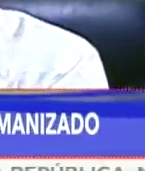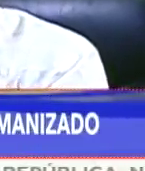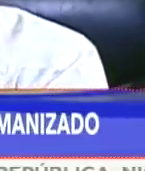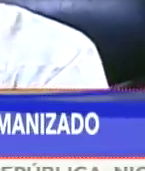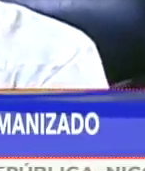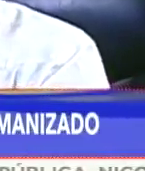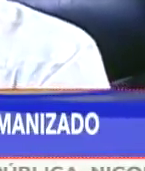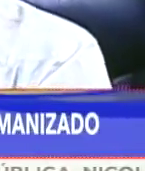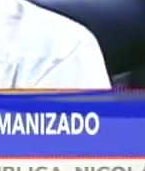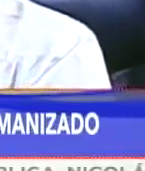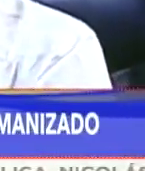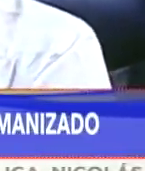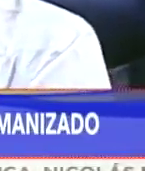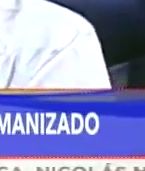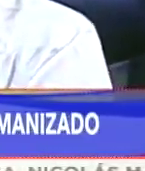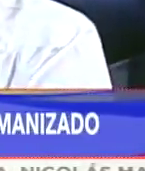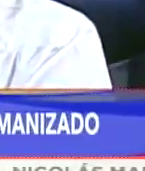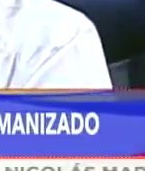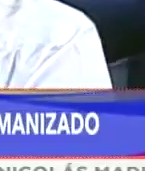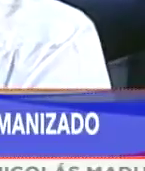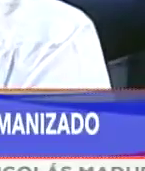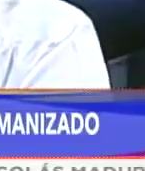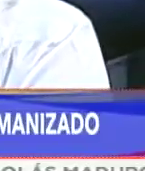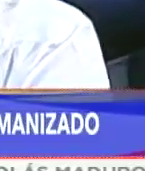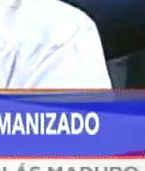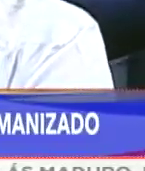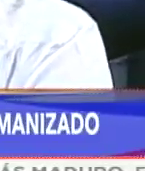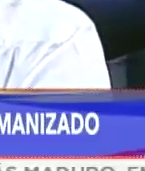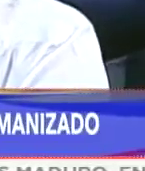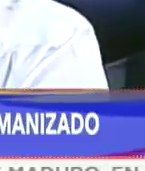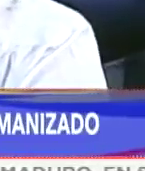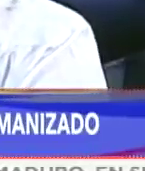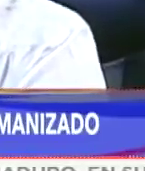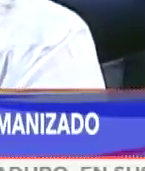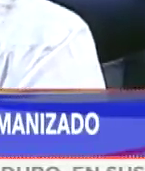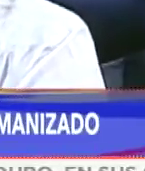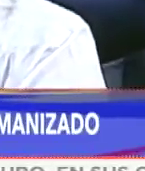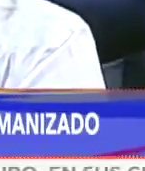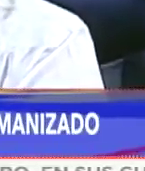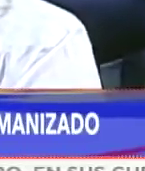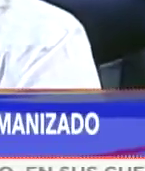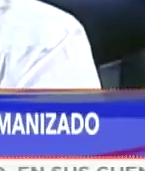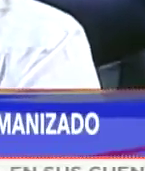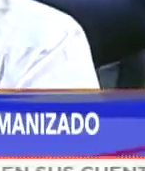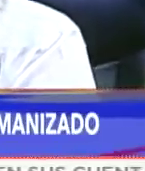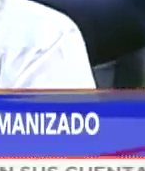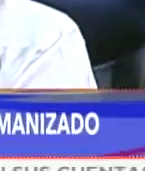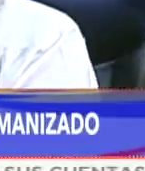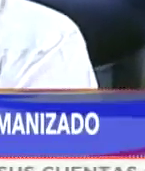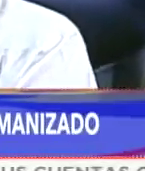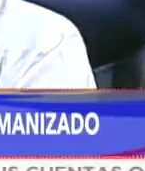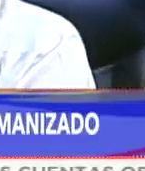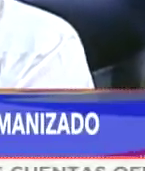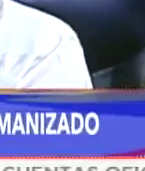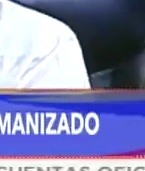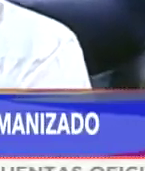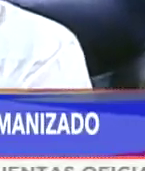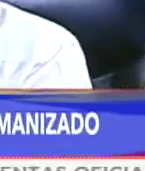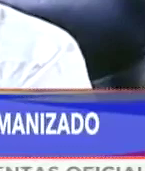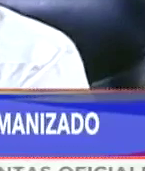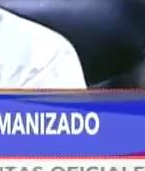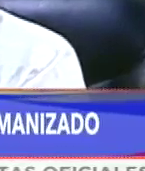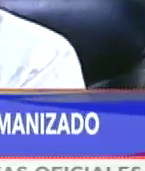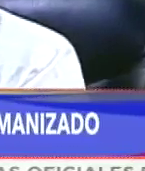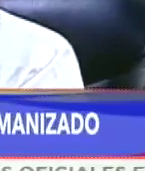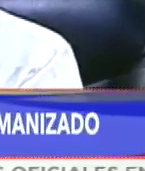municipios, en todas las parroquias, y participaron, presidente, los gobernadores, los alcaldes, las alcaldesas, todos los promotores de